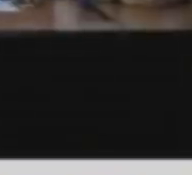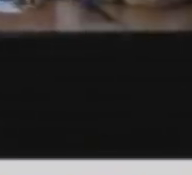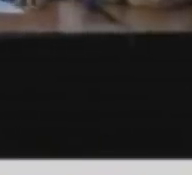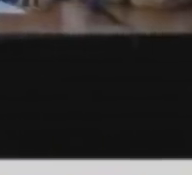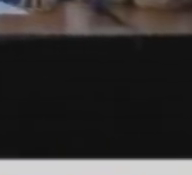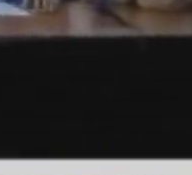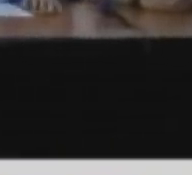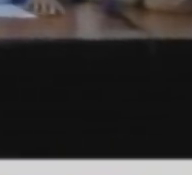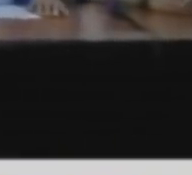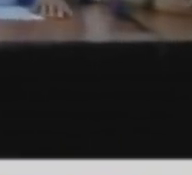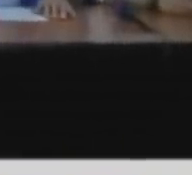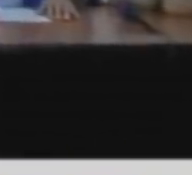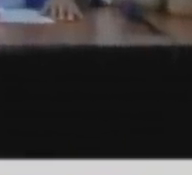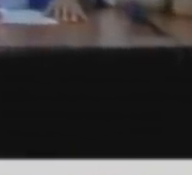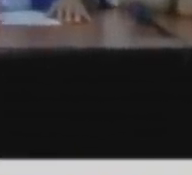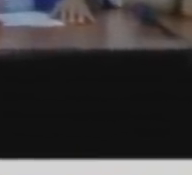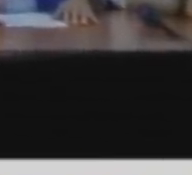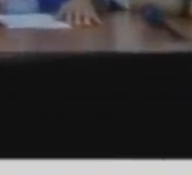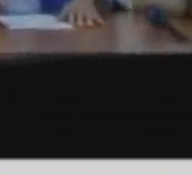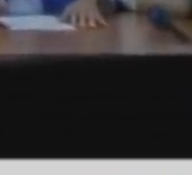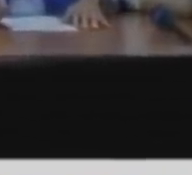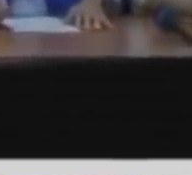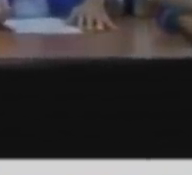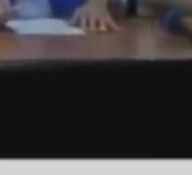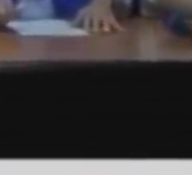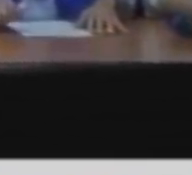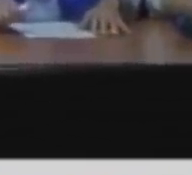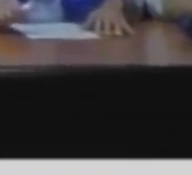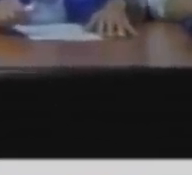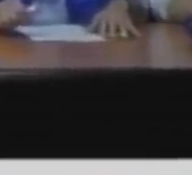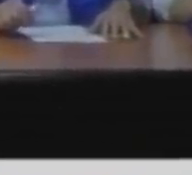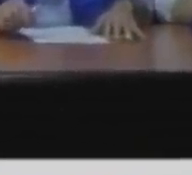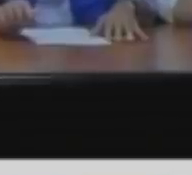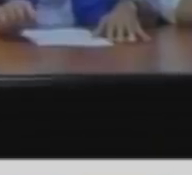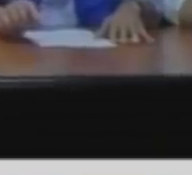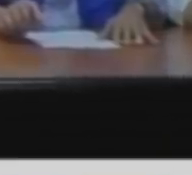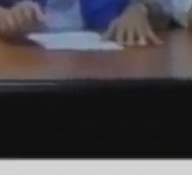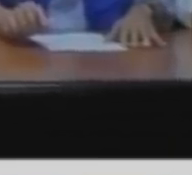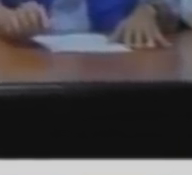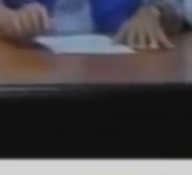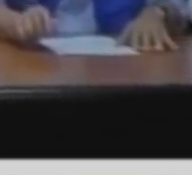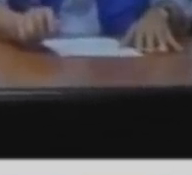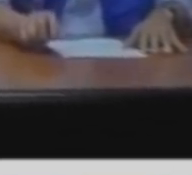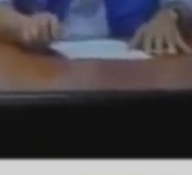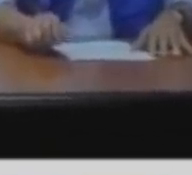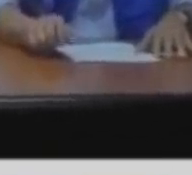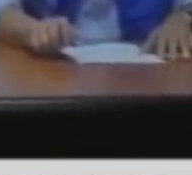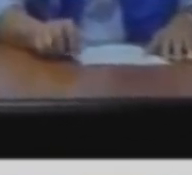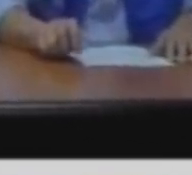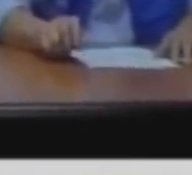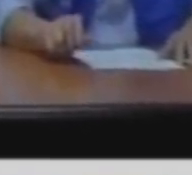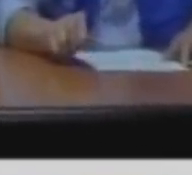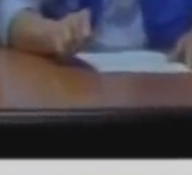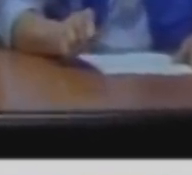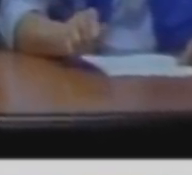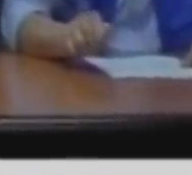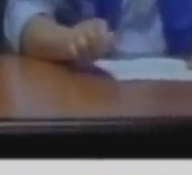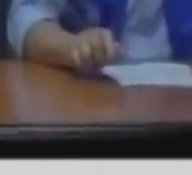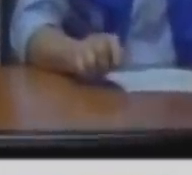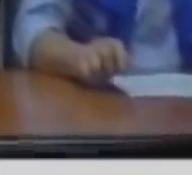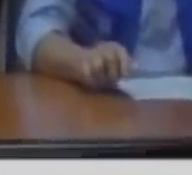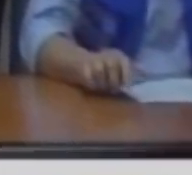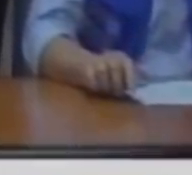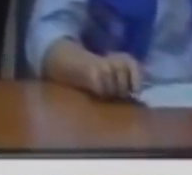oficial del Gobierno de la República de Guatemala conjuntamente con el Ministerio de Salud.